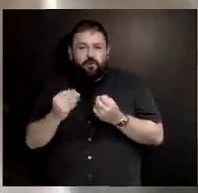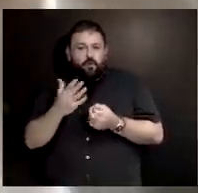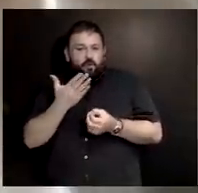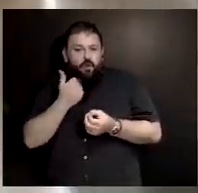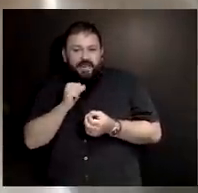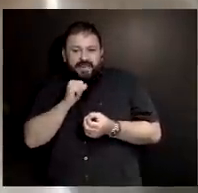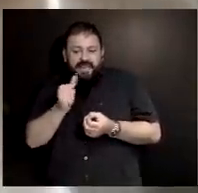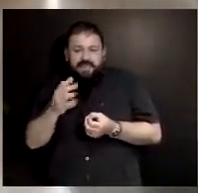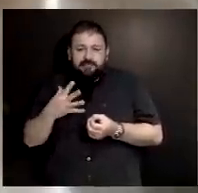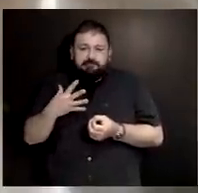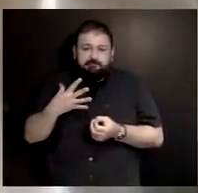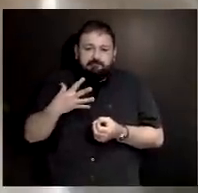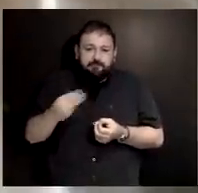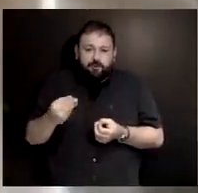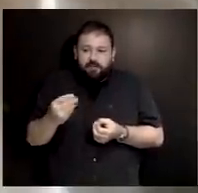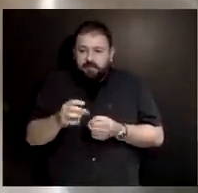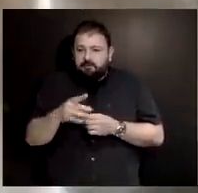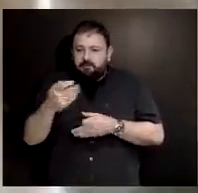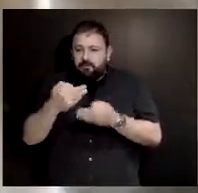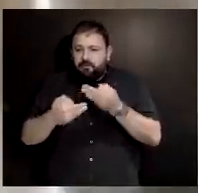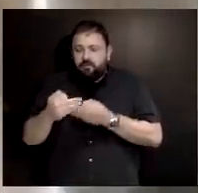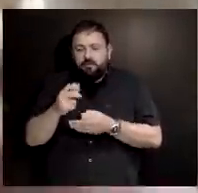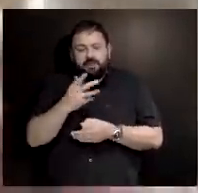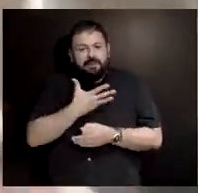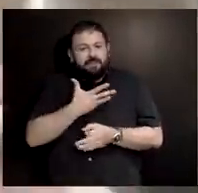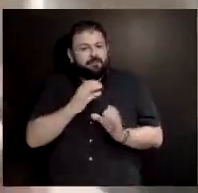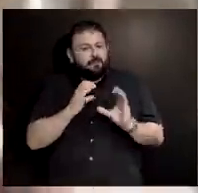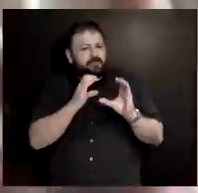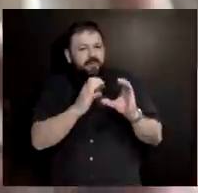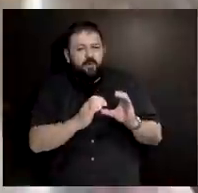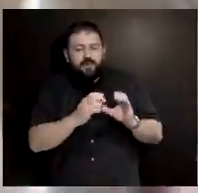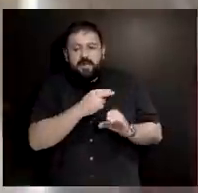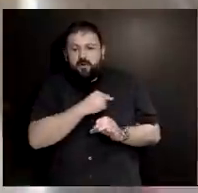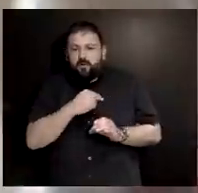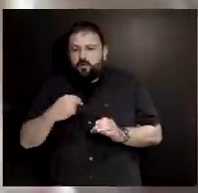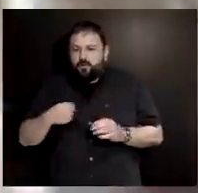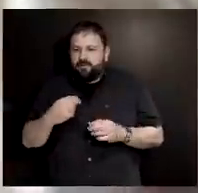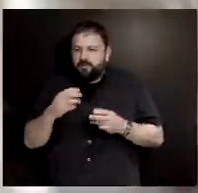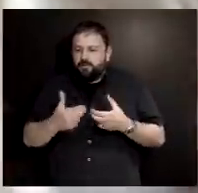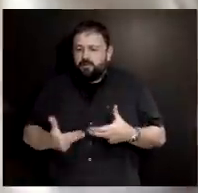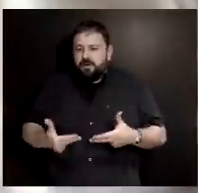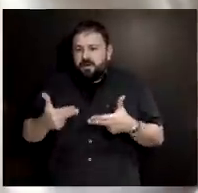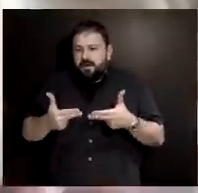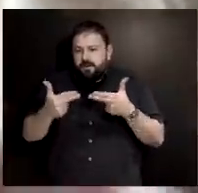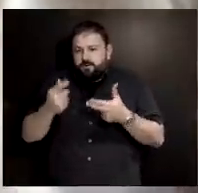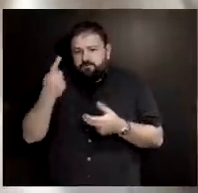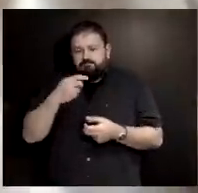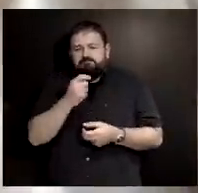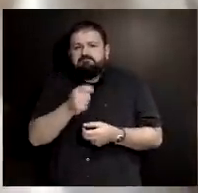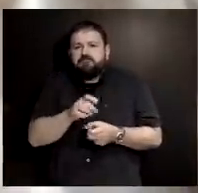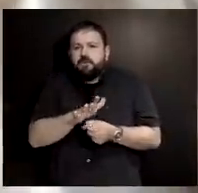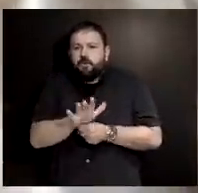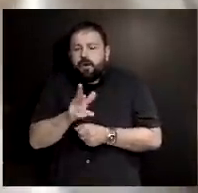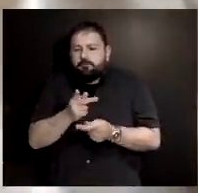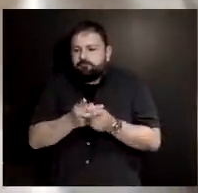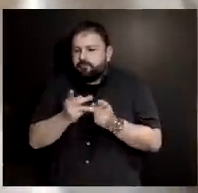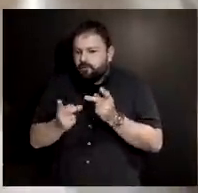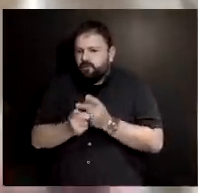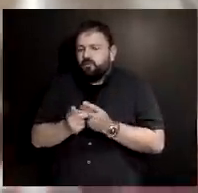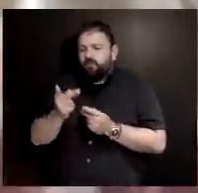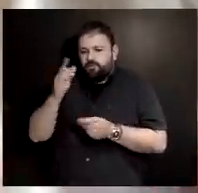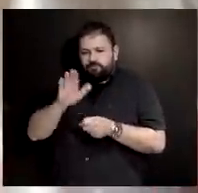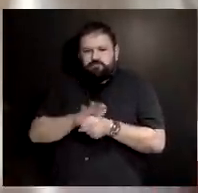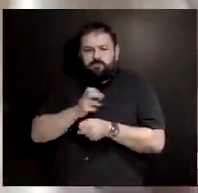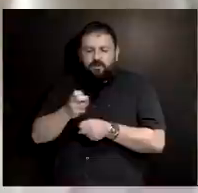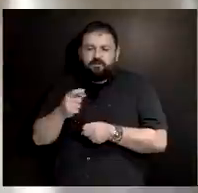contagio adentro de la planta de manufactura. Tenemos que cuidar nuestro negocio, que son, por supuesto, los productos. Y creo que todos